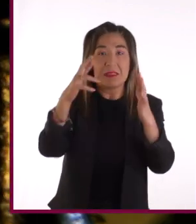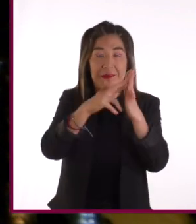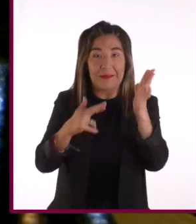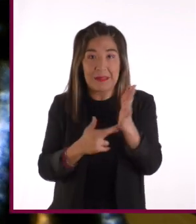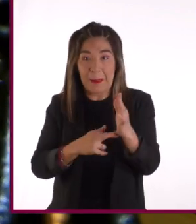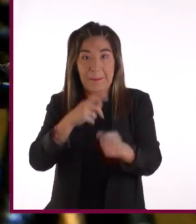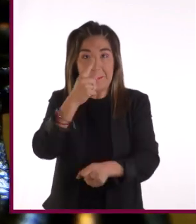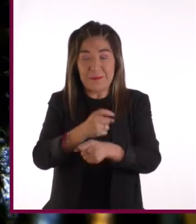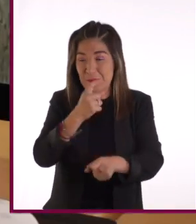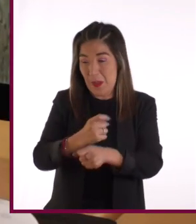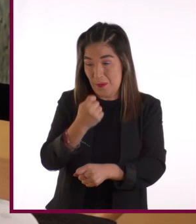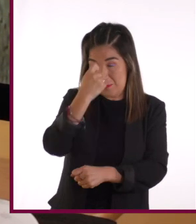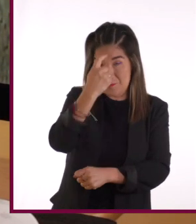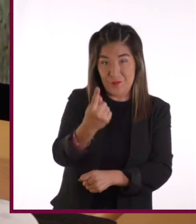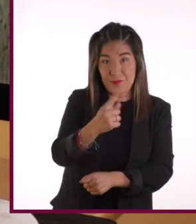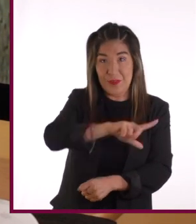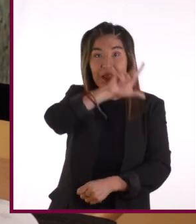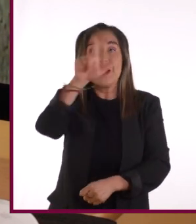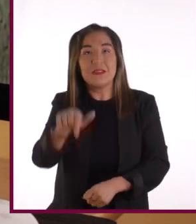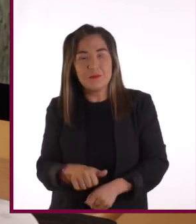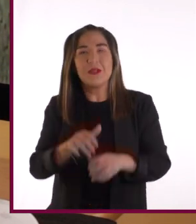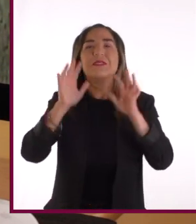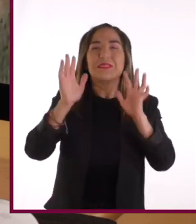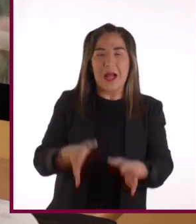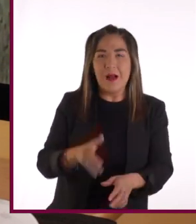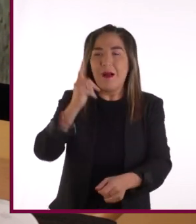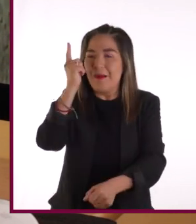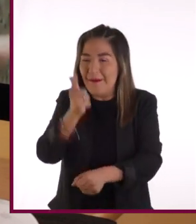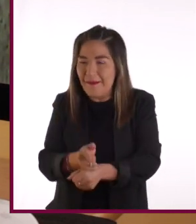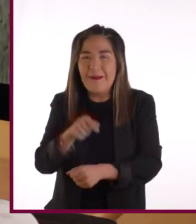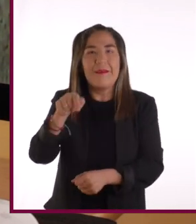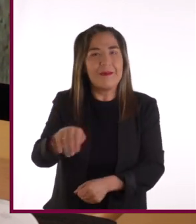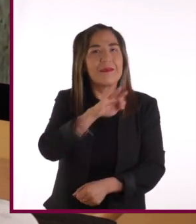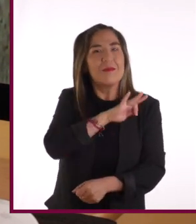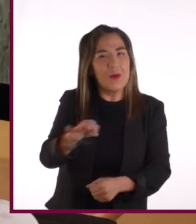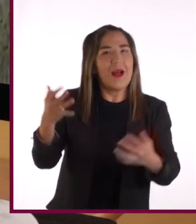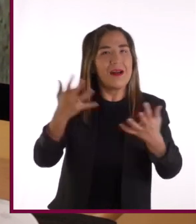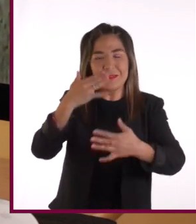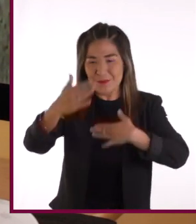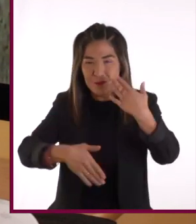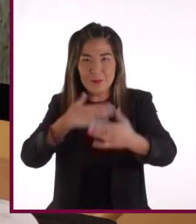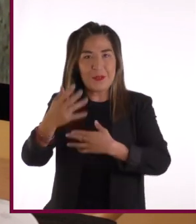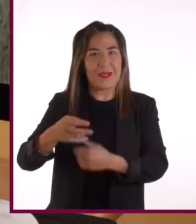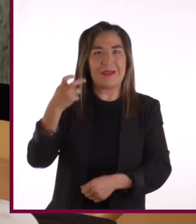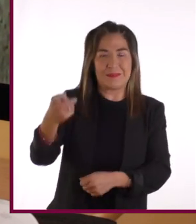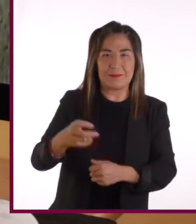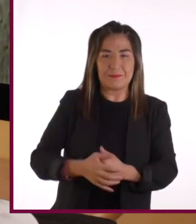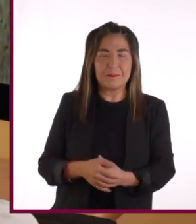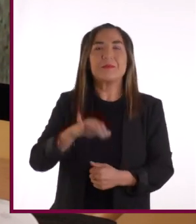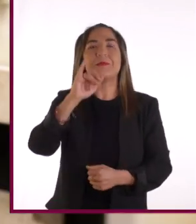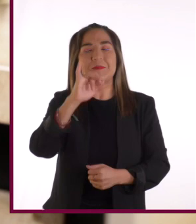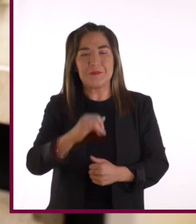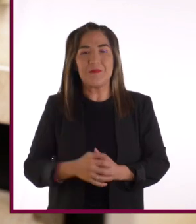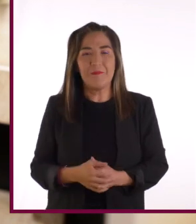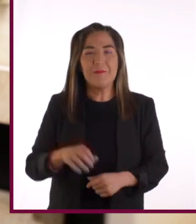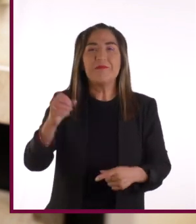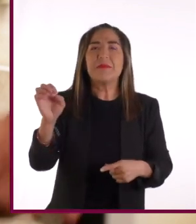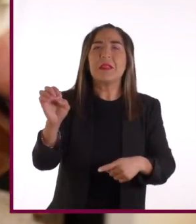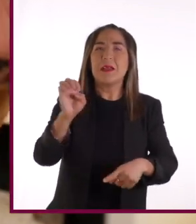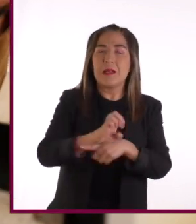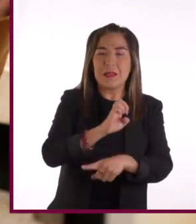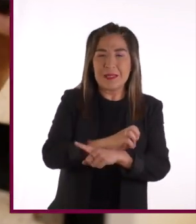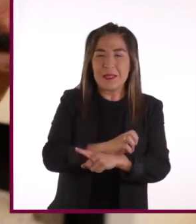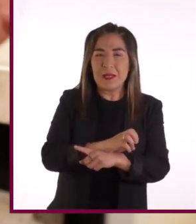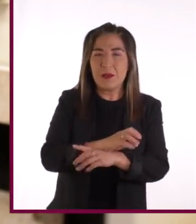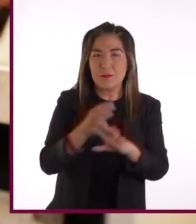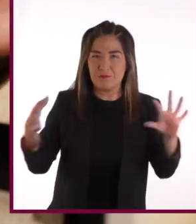reglas las inventamos y a partir de eso pues ya vamos descubriendo qué podemos derivar a partir de ellas. Ok, entonces